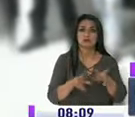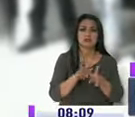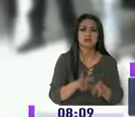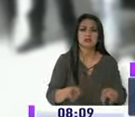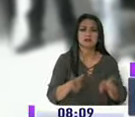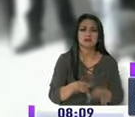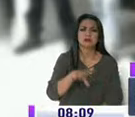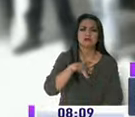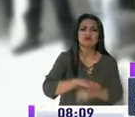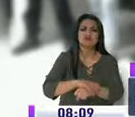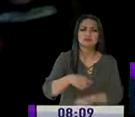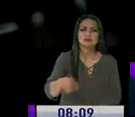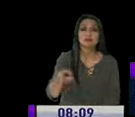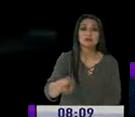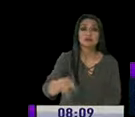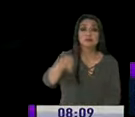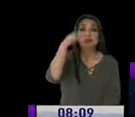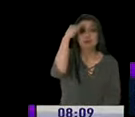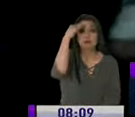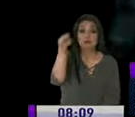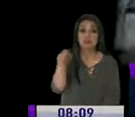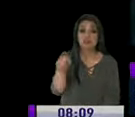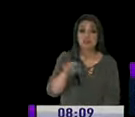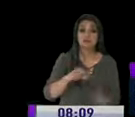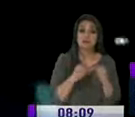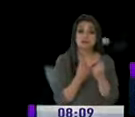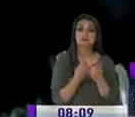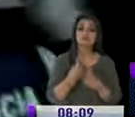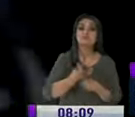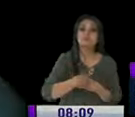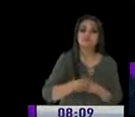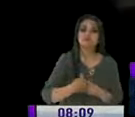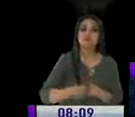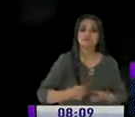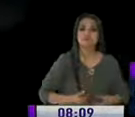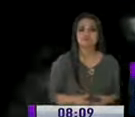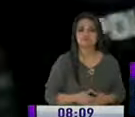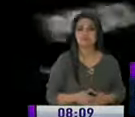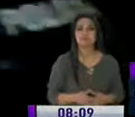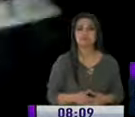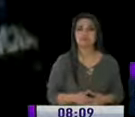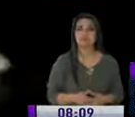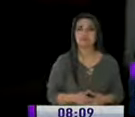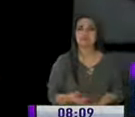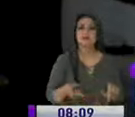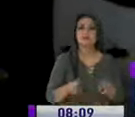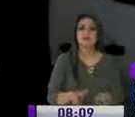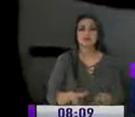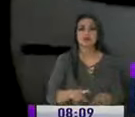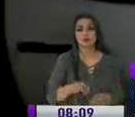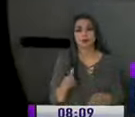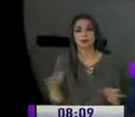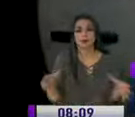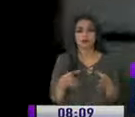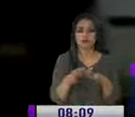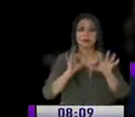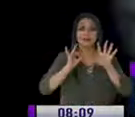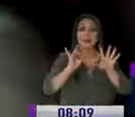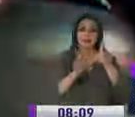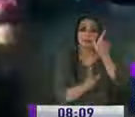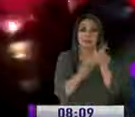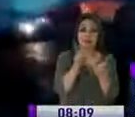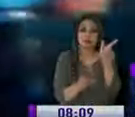detener a un policía, quien también sería parte de la supuesta organización delictiva, y un miembro de la FAE, sumando así 7 los